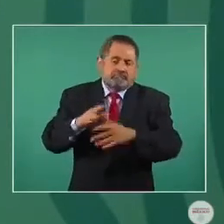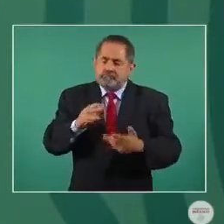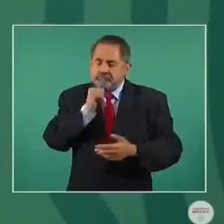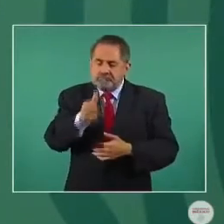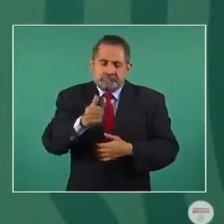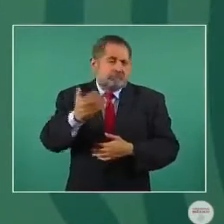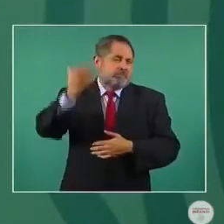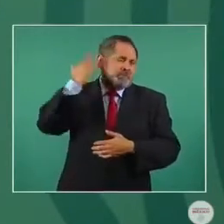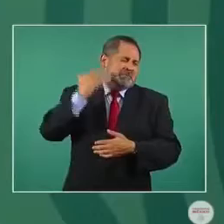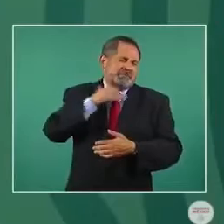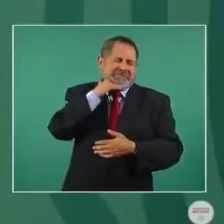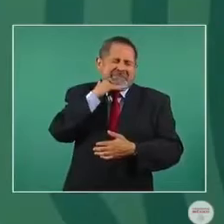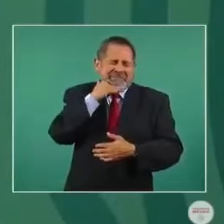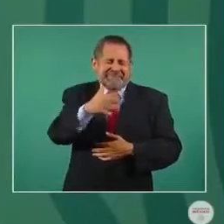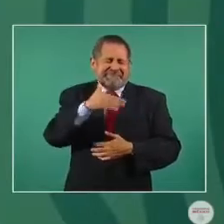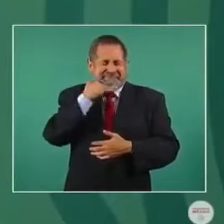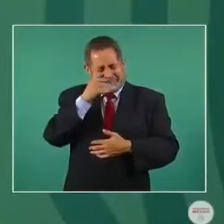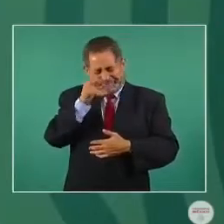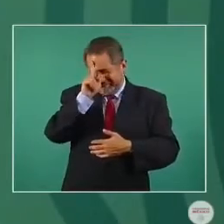impunidad y corrupción.